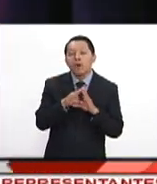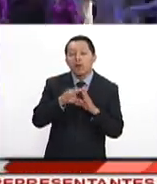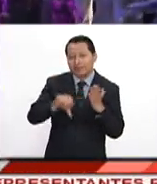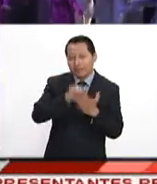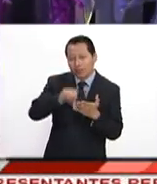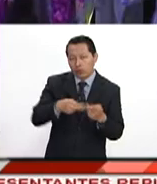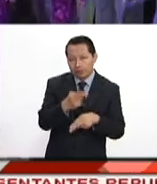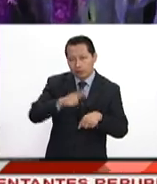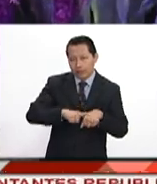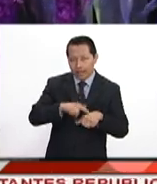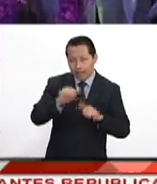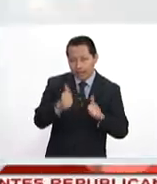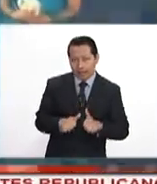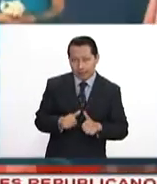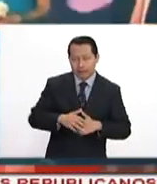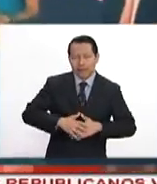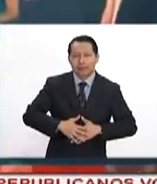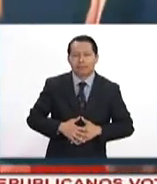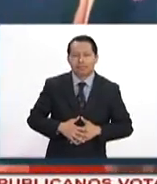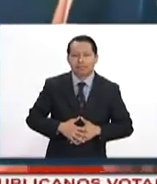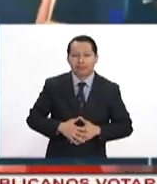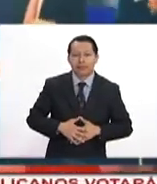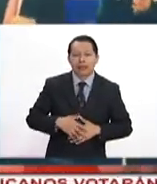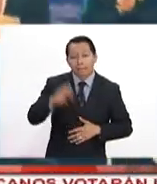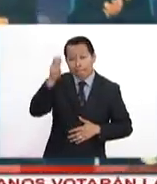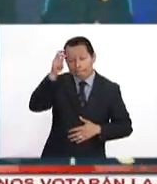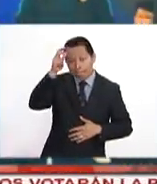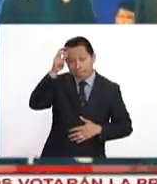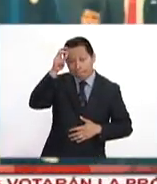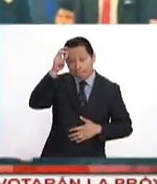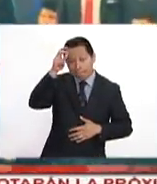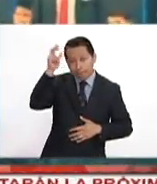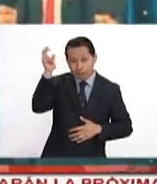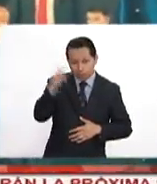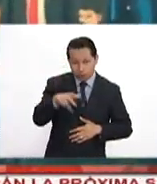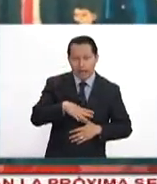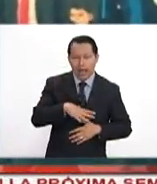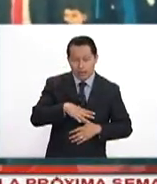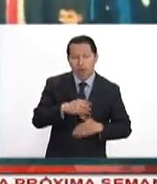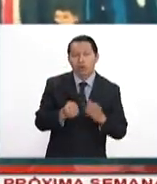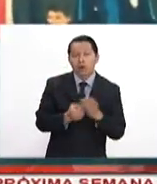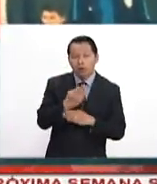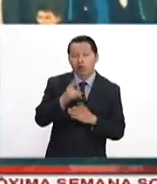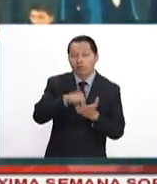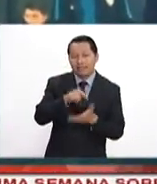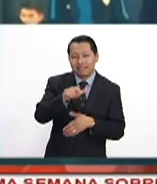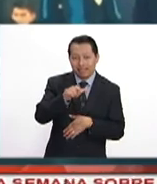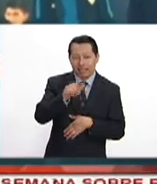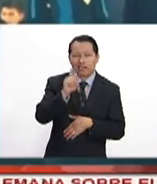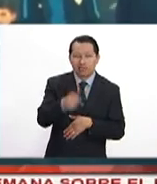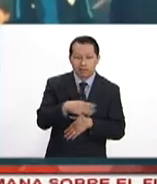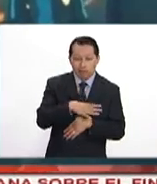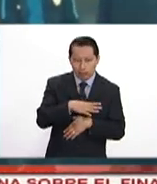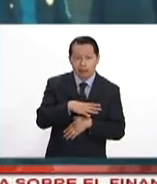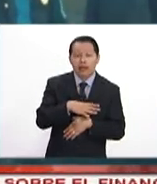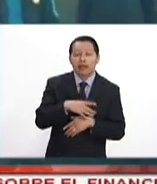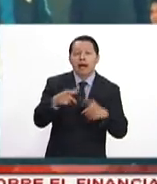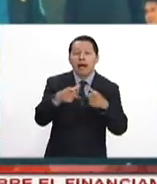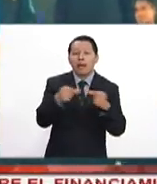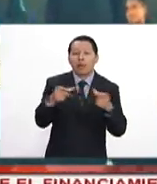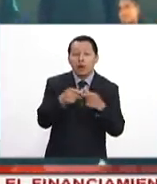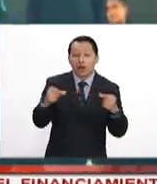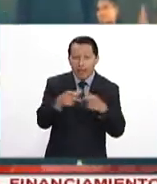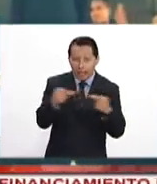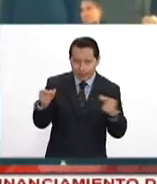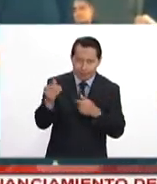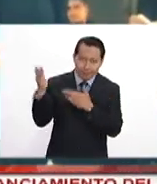de las Artes. Y Pachuca presentó sus refuerzos para la Apertura 2017, entre ellos el japonés